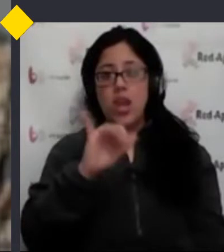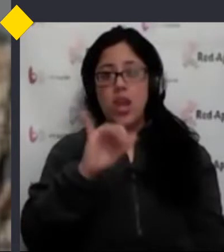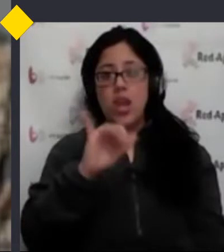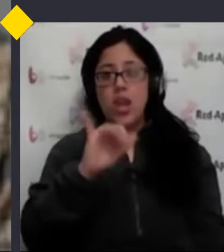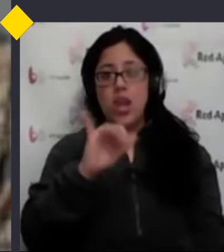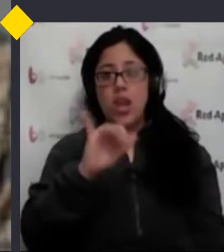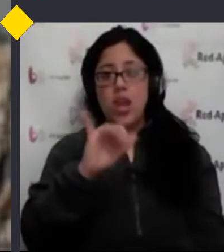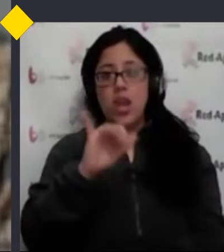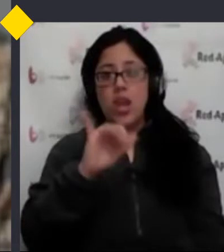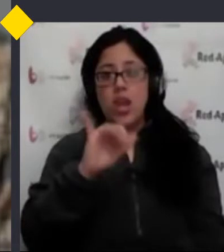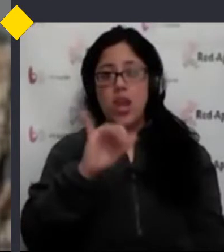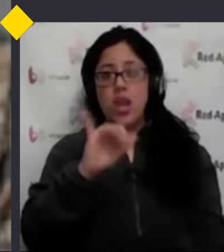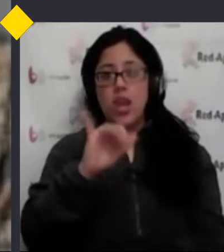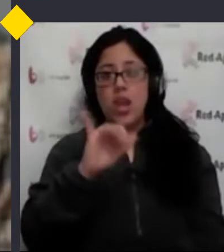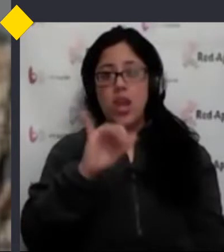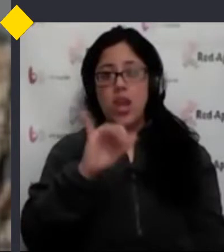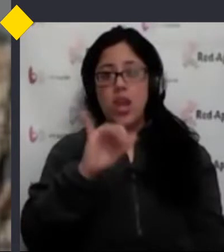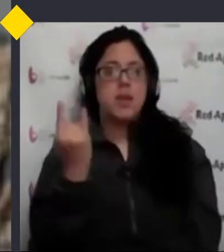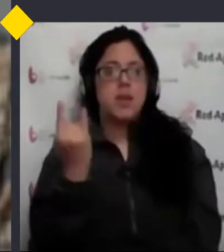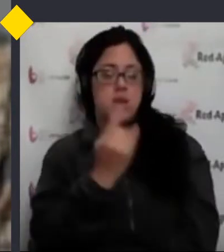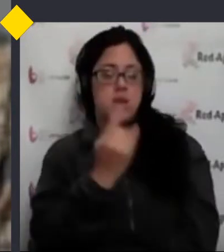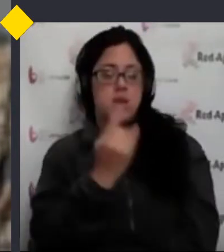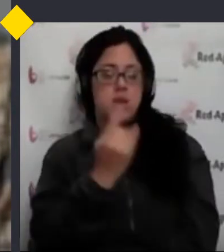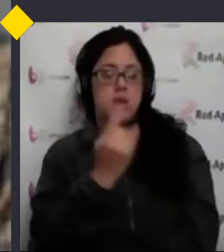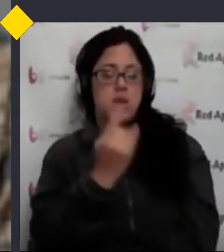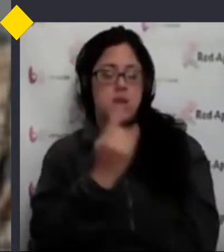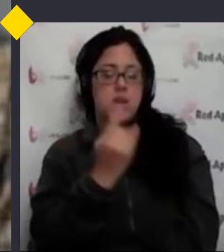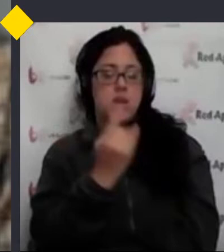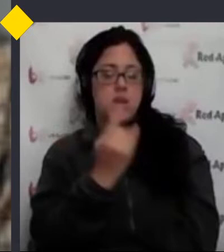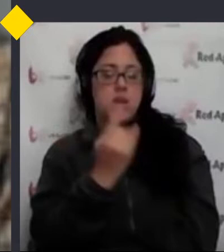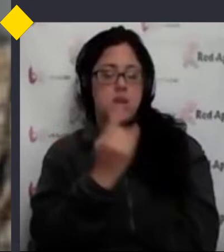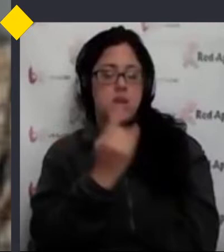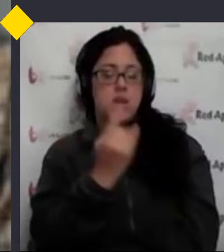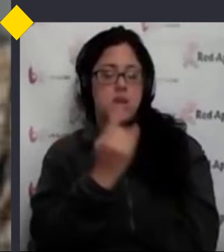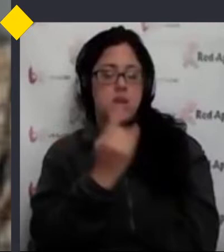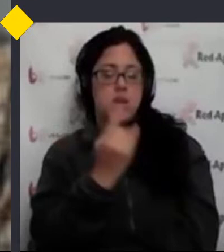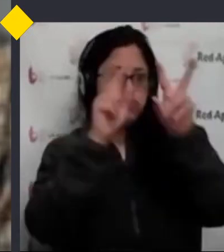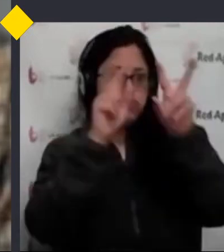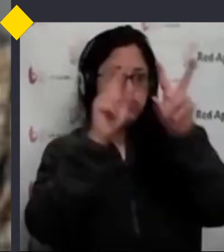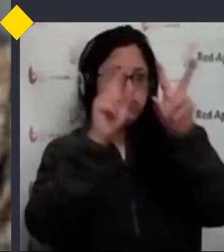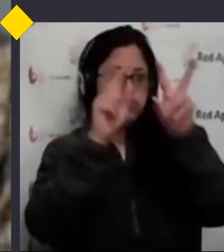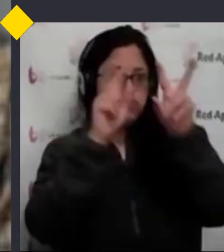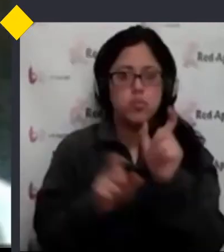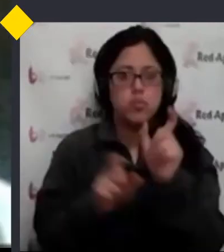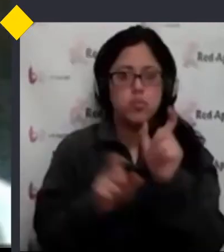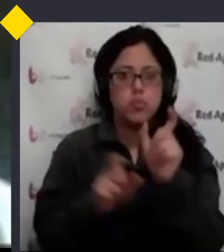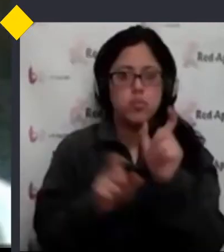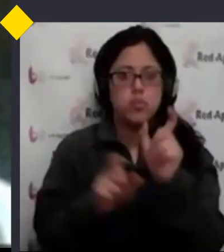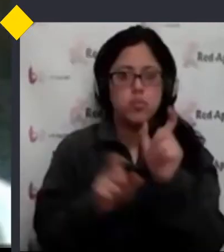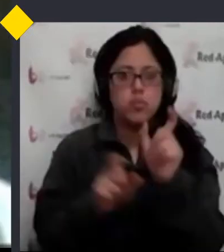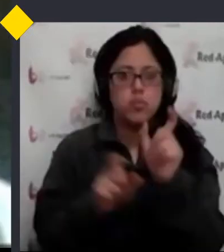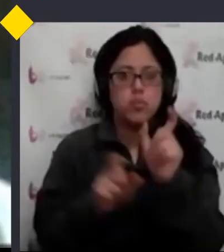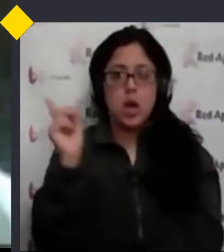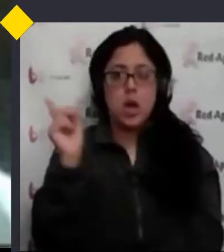Chile. Él nos va a ayudar a conversar sobre la situación migrante. Luis Larraín, fundador y expresidente y actual